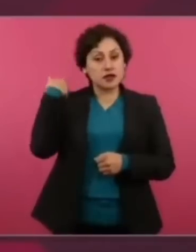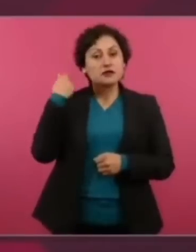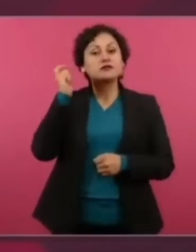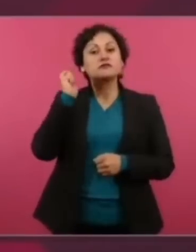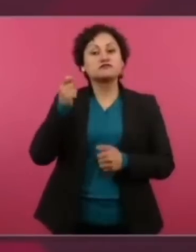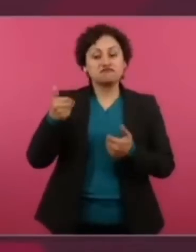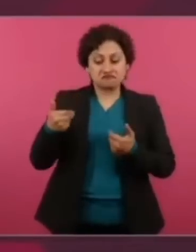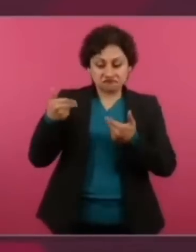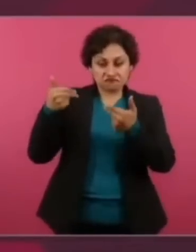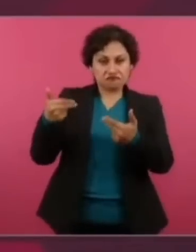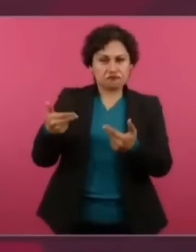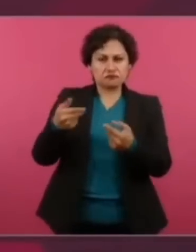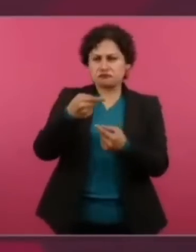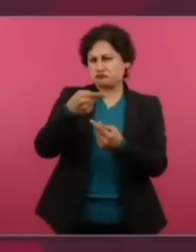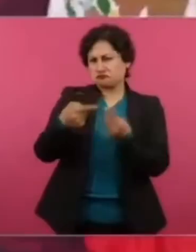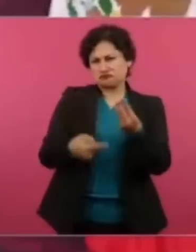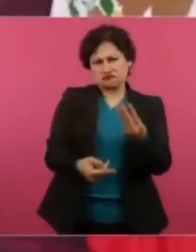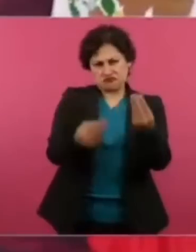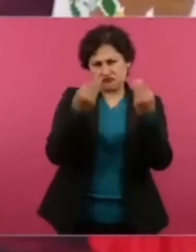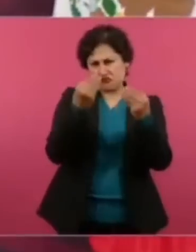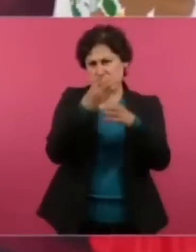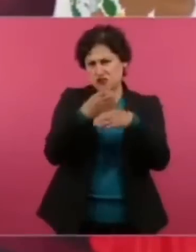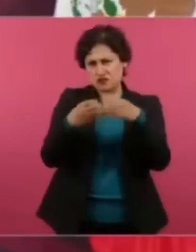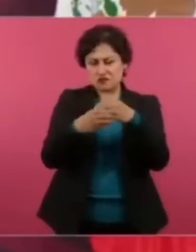entre muchas enseñanzas,